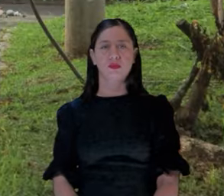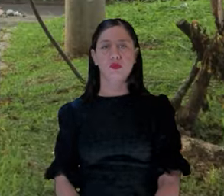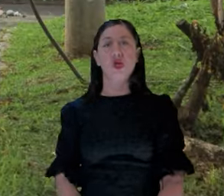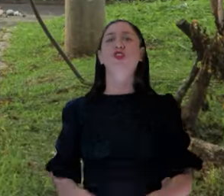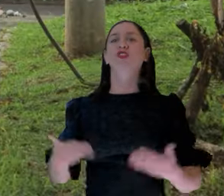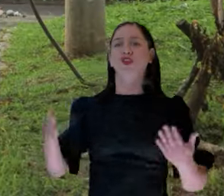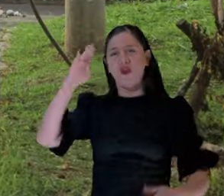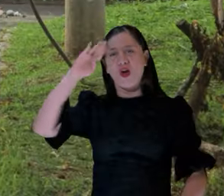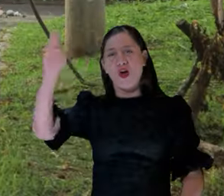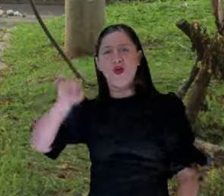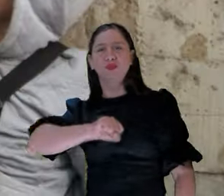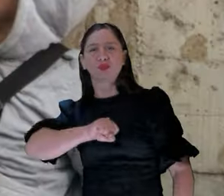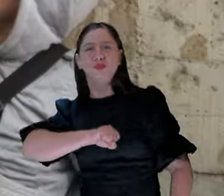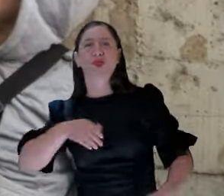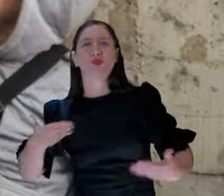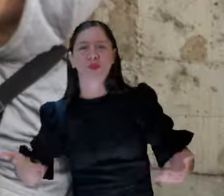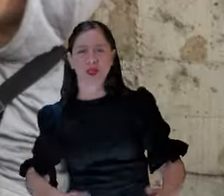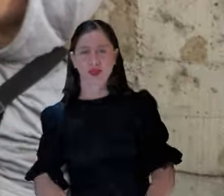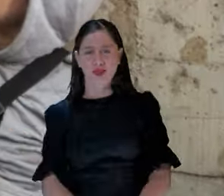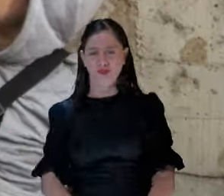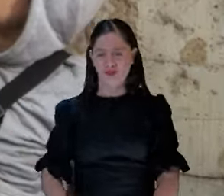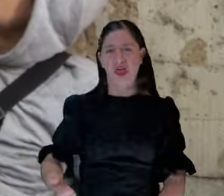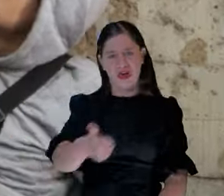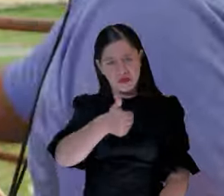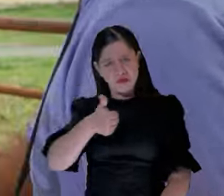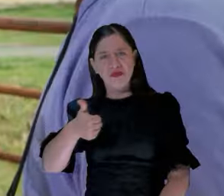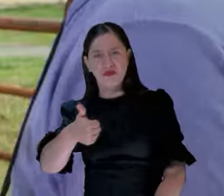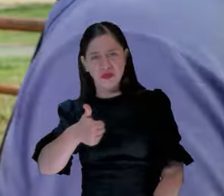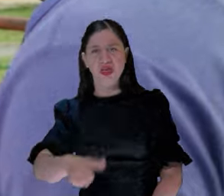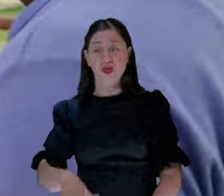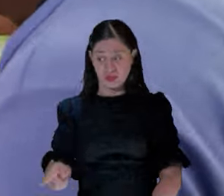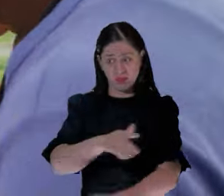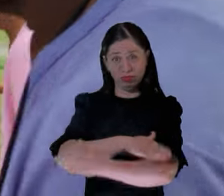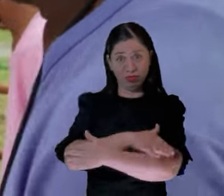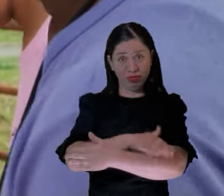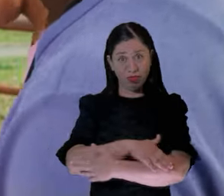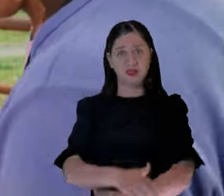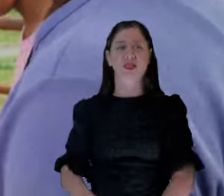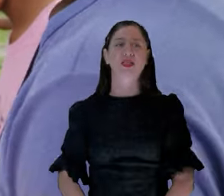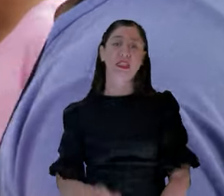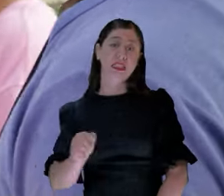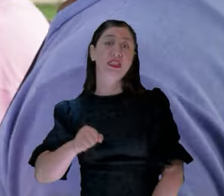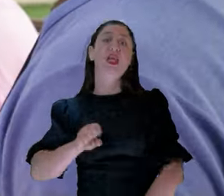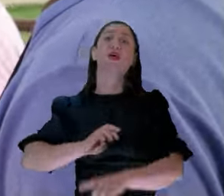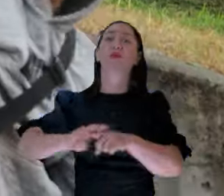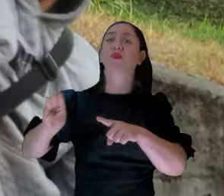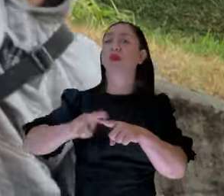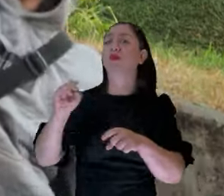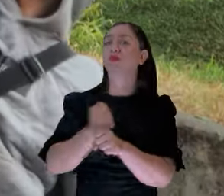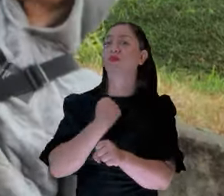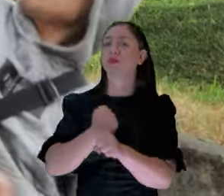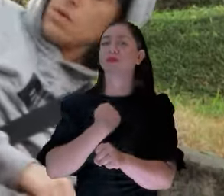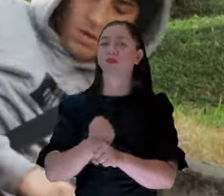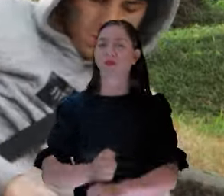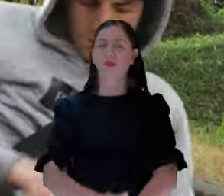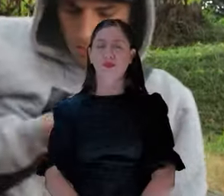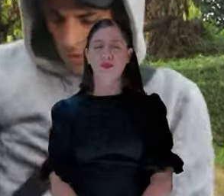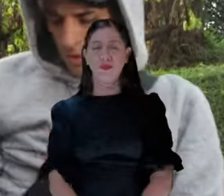Acuérdate que suele 2,000 pesos. Tío, manita. Hablame, menor. ¿Cómo vamos? ¿Todo bien? Todo bien. Anda juicioso, ¿no? Claro, estoy caminando en el